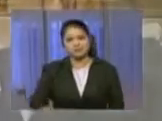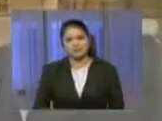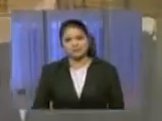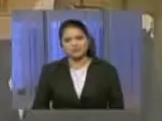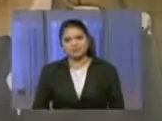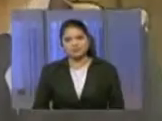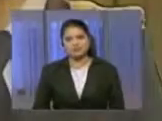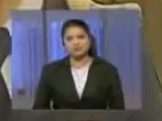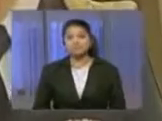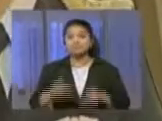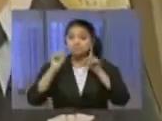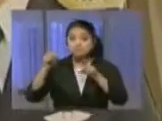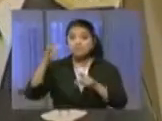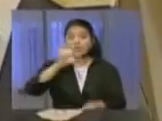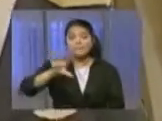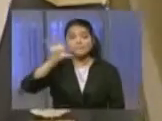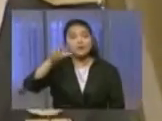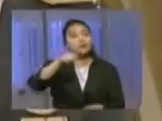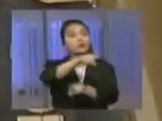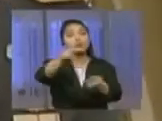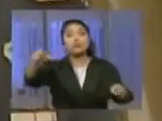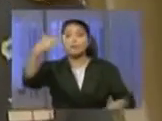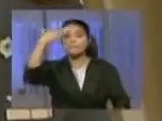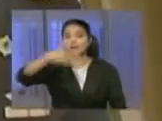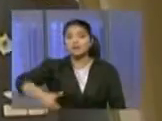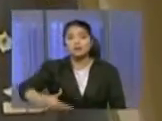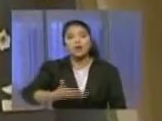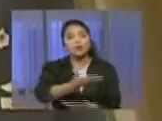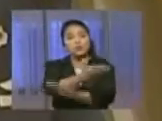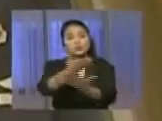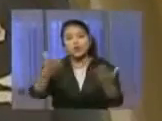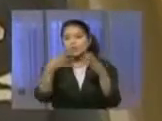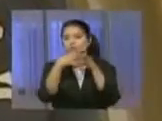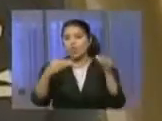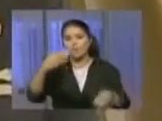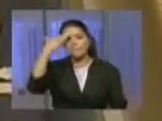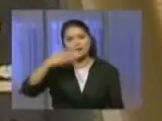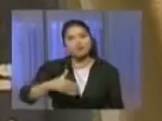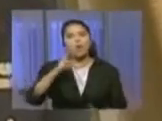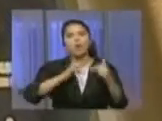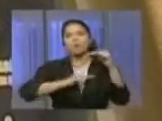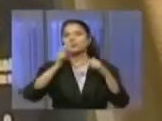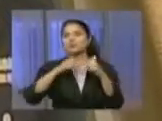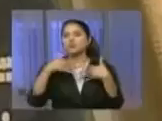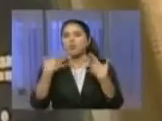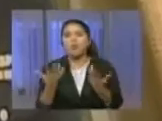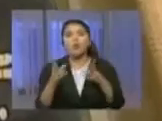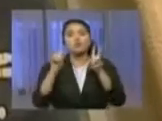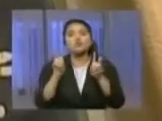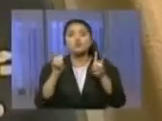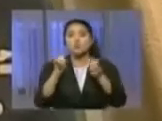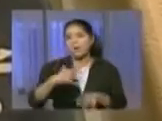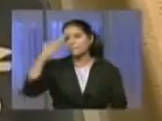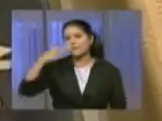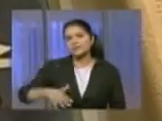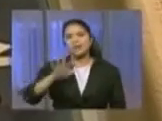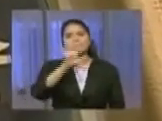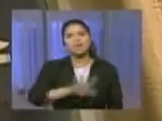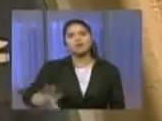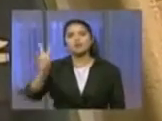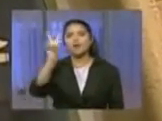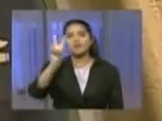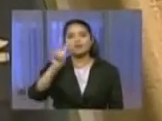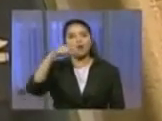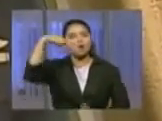doctrina de patria hermanos militares hermanas militares construyó una nueva doctrina militar para Venezuela